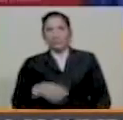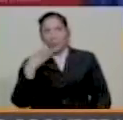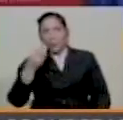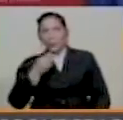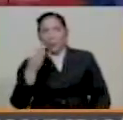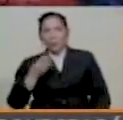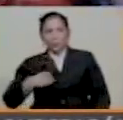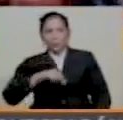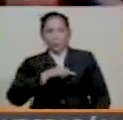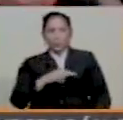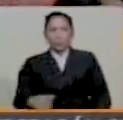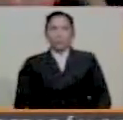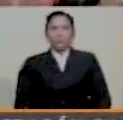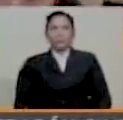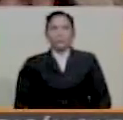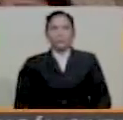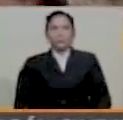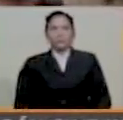son.